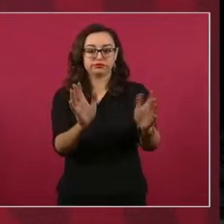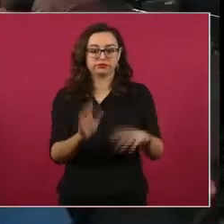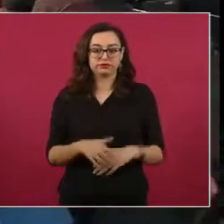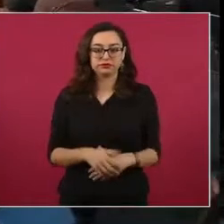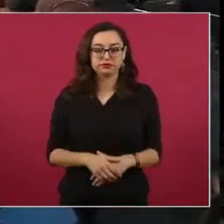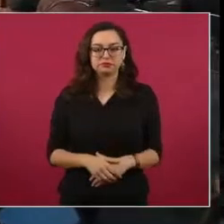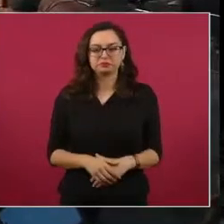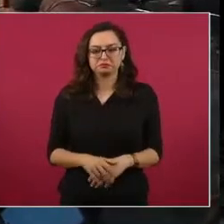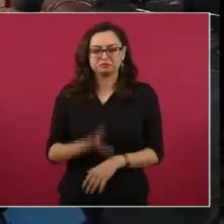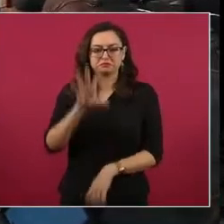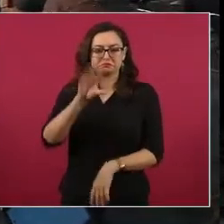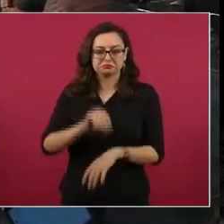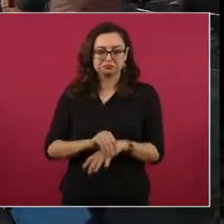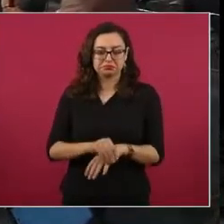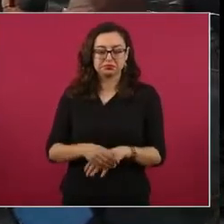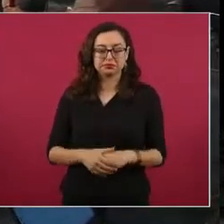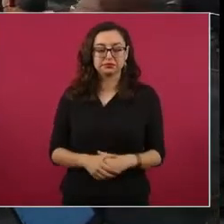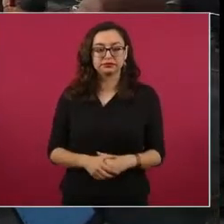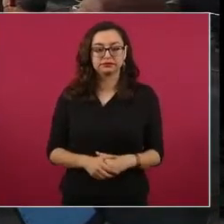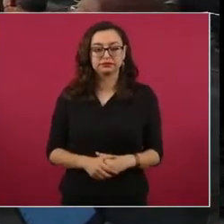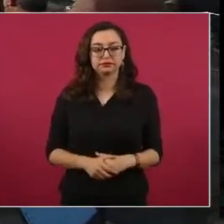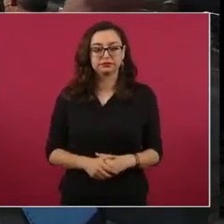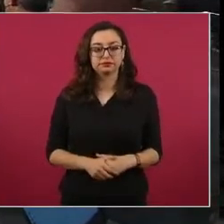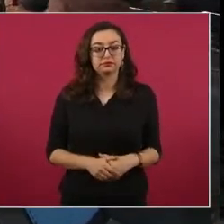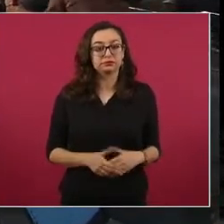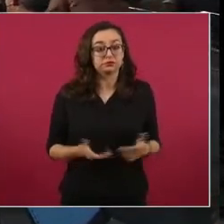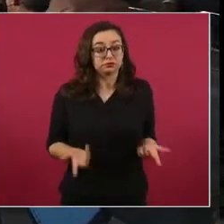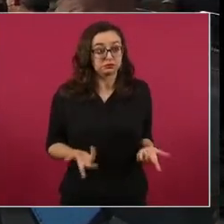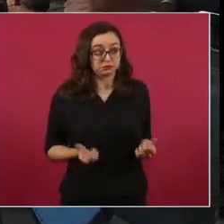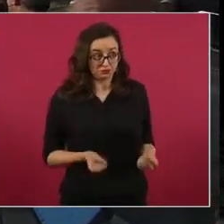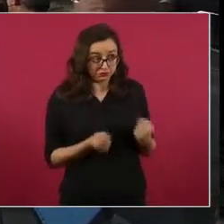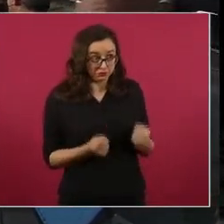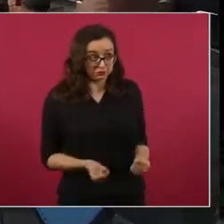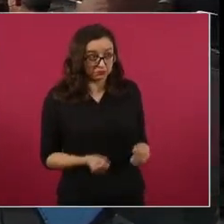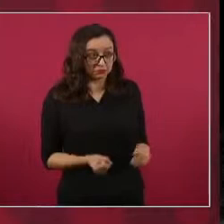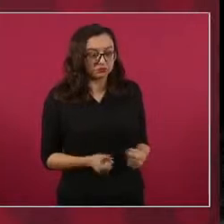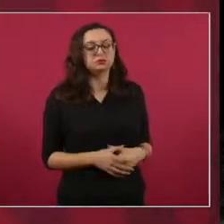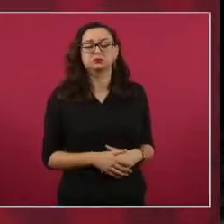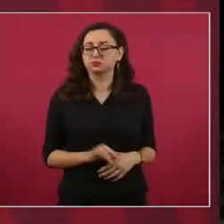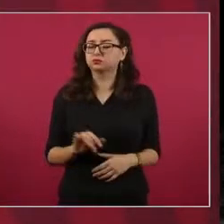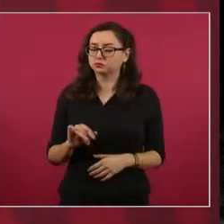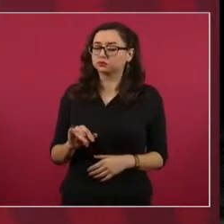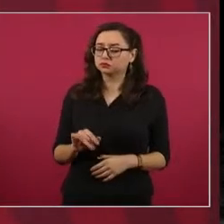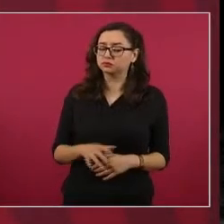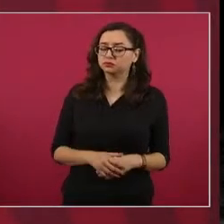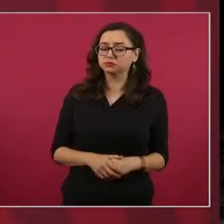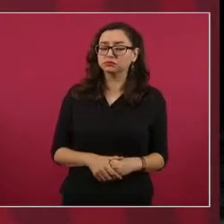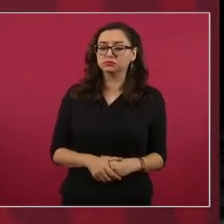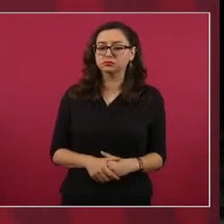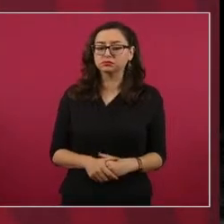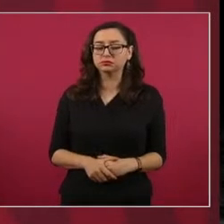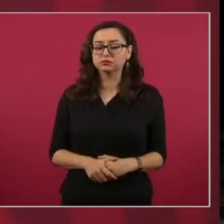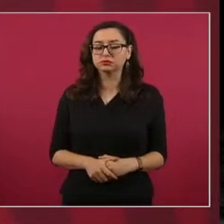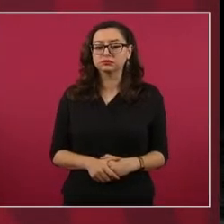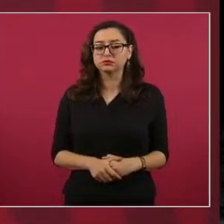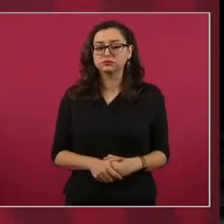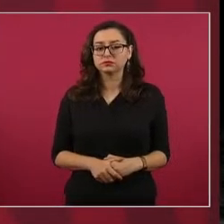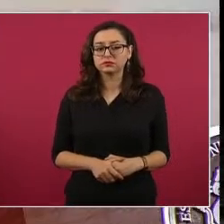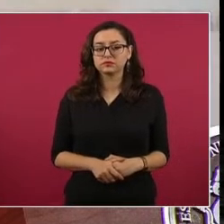agroalimentarias de méxico entonces está garantizado si no hay problema y luego también